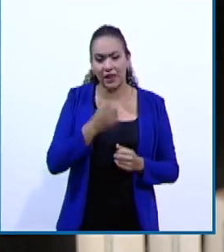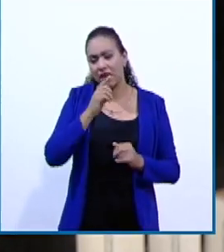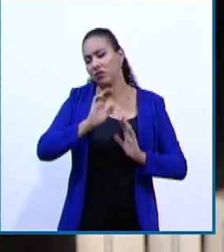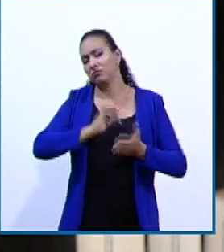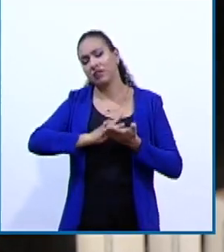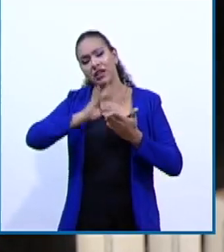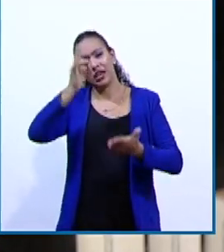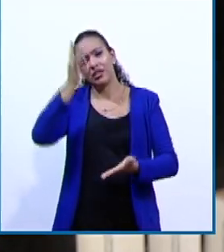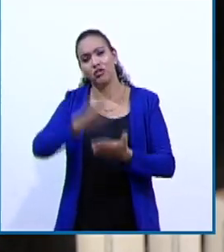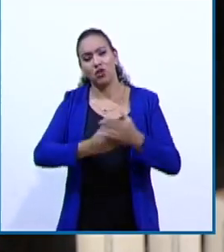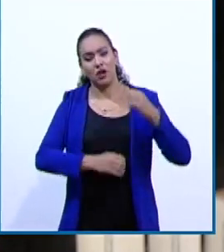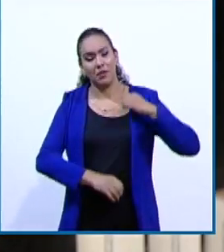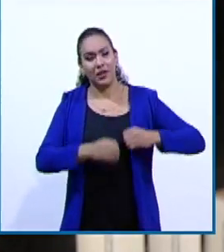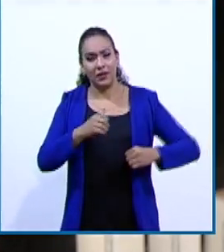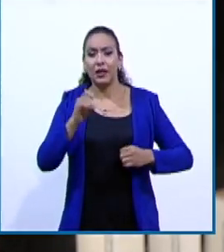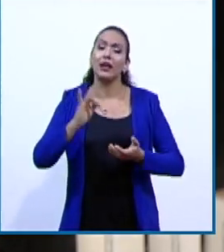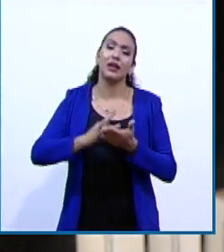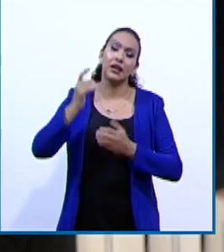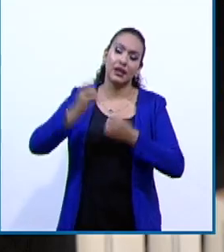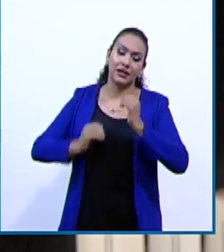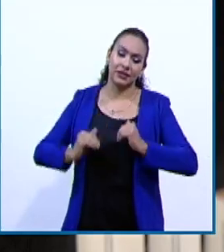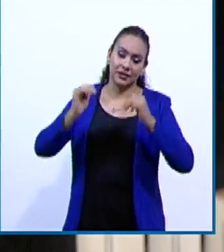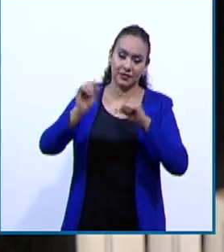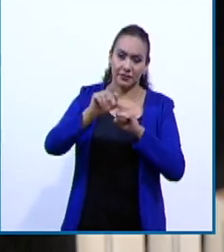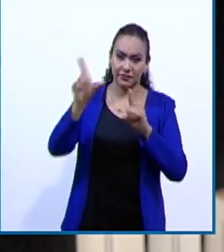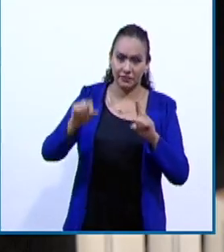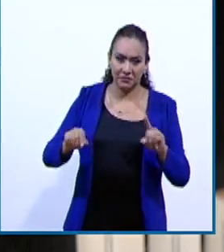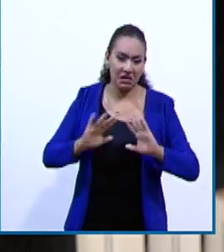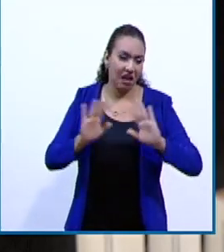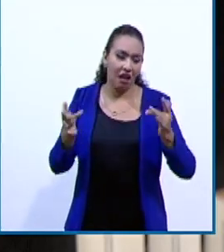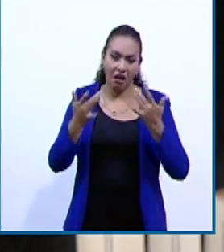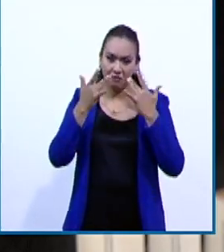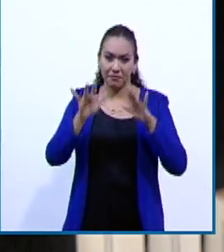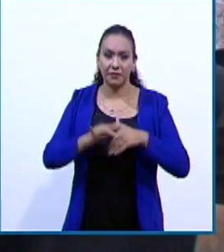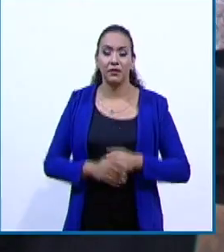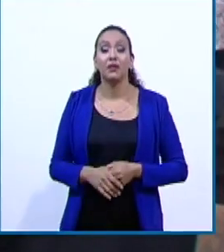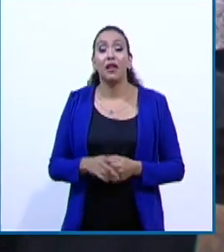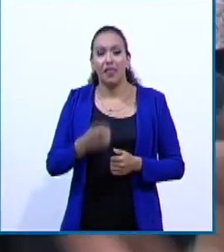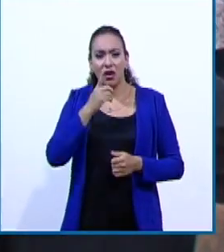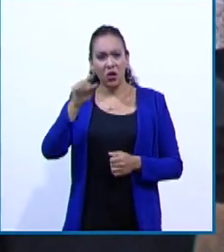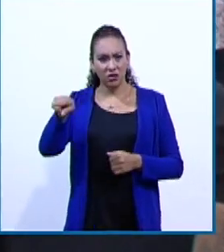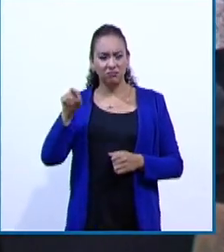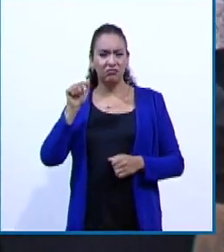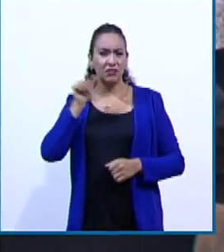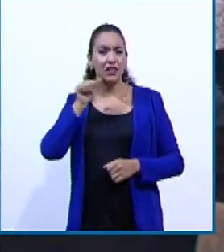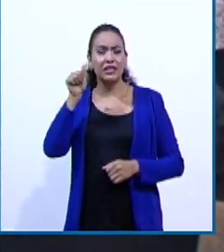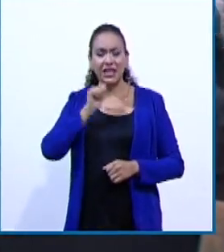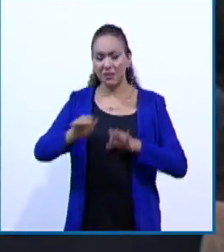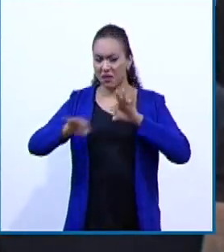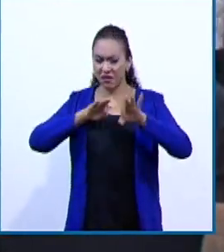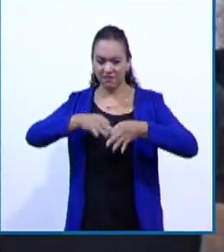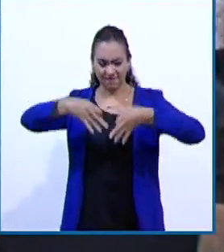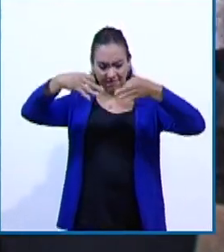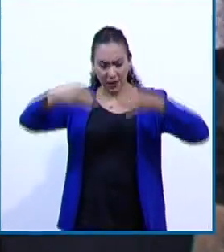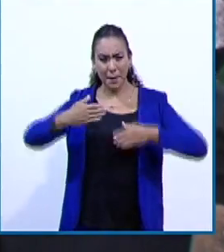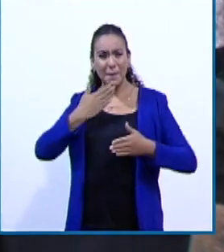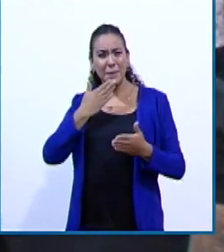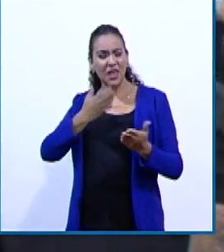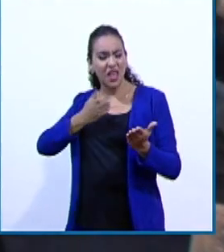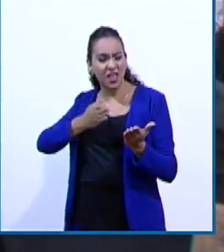una década como juzgador federal. Indicó que en su trayectoria siempre actuó con lealtad, honradez,